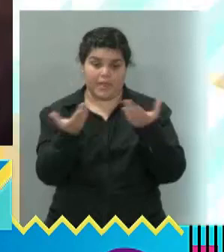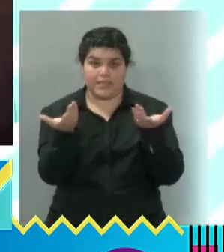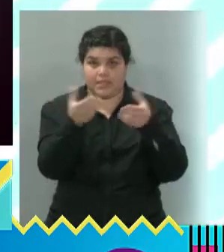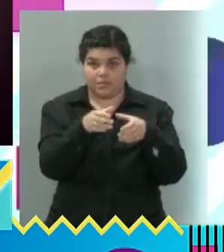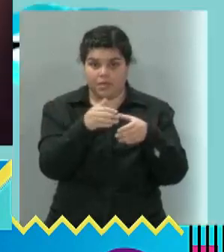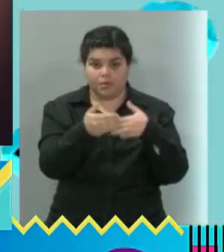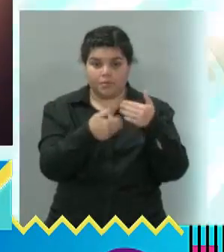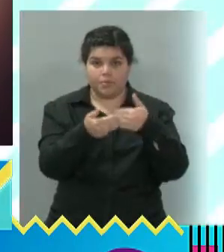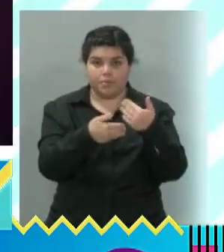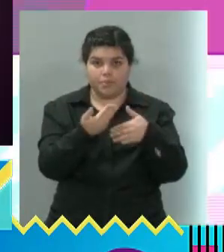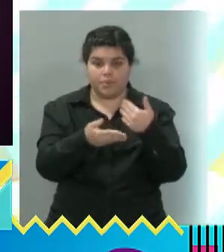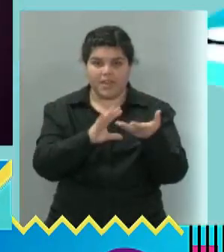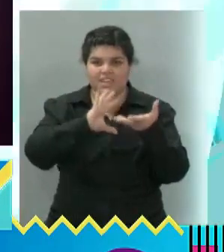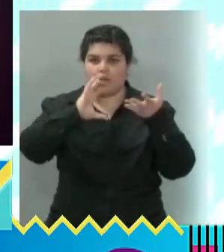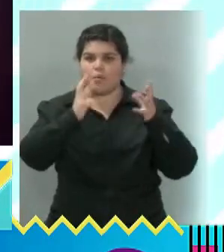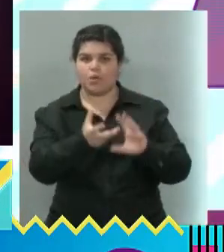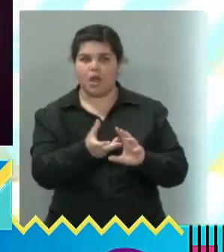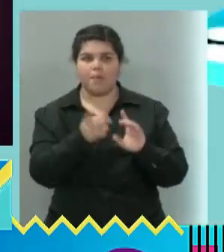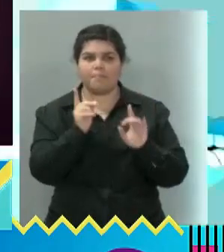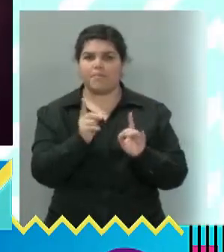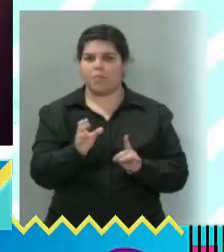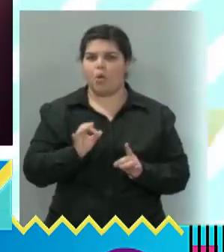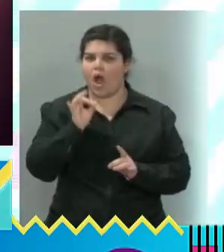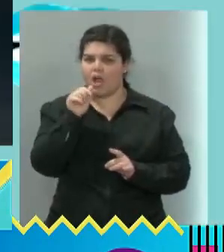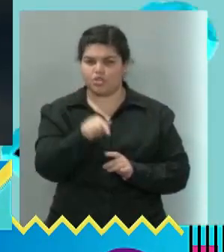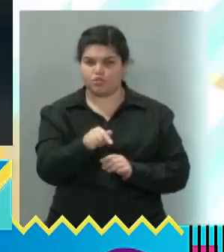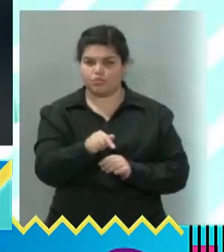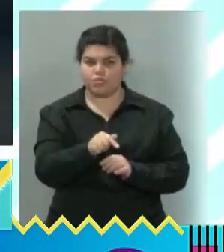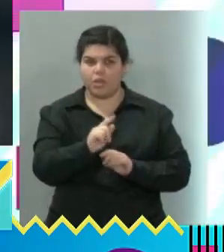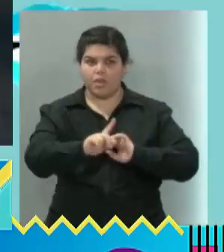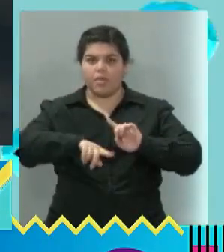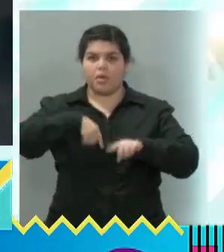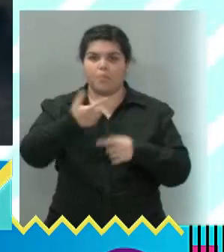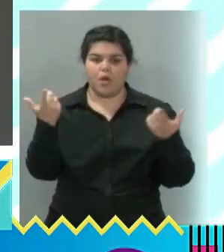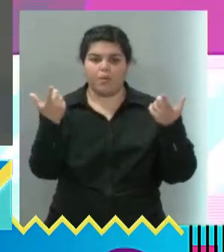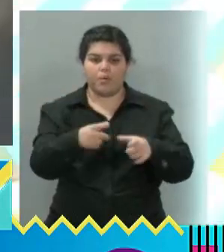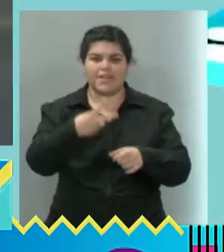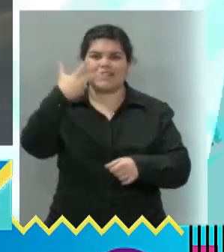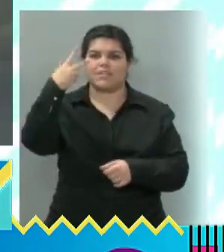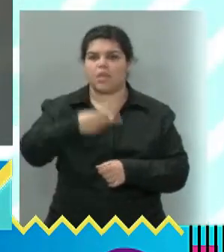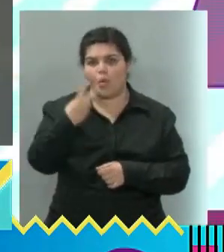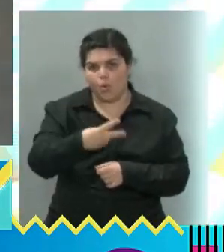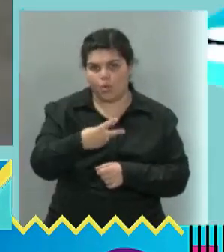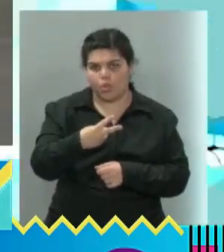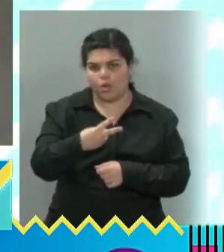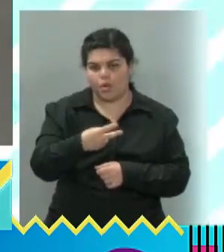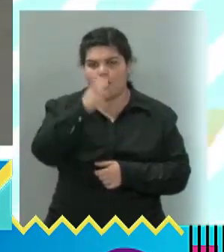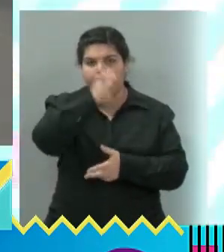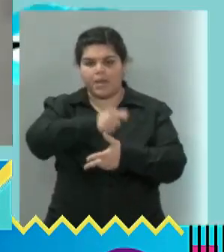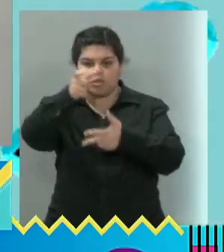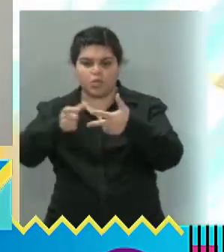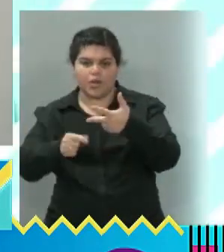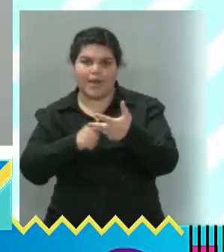se lleva a cabo una revolución en octubre de este mismo año y se forma un segundo triunvirato, en donde tienen